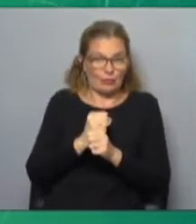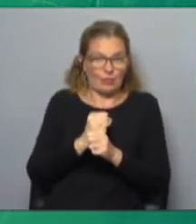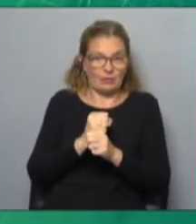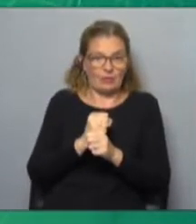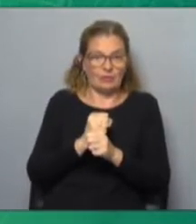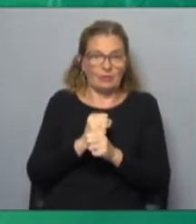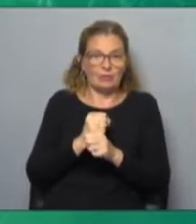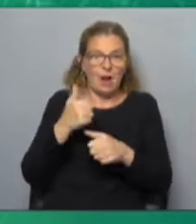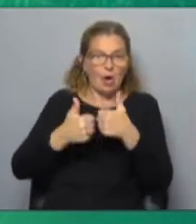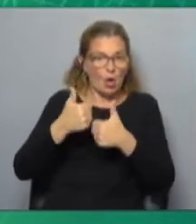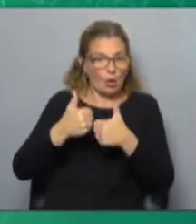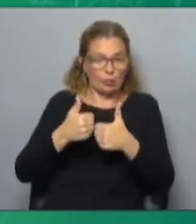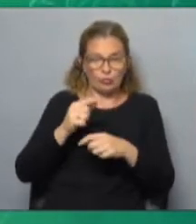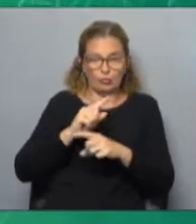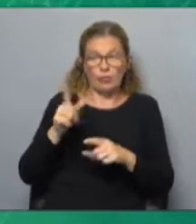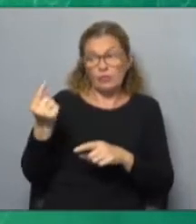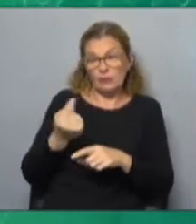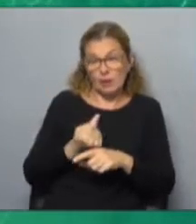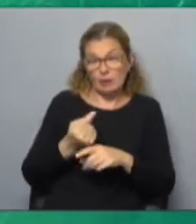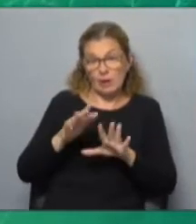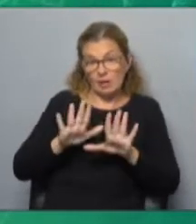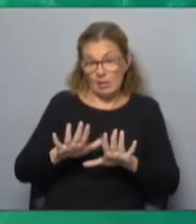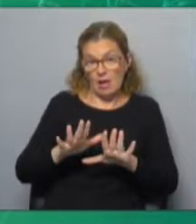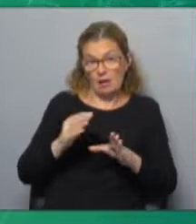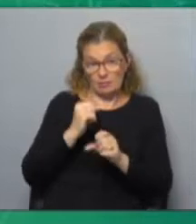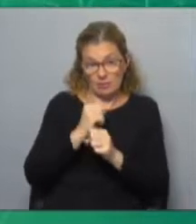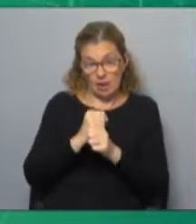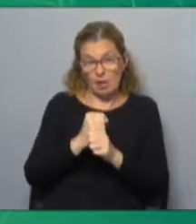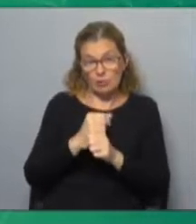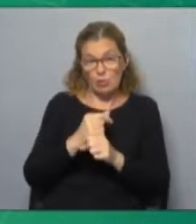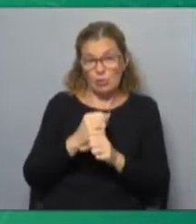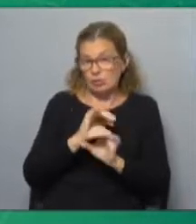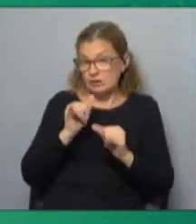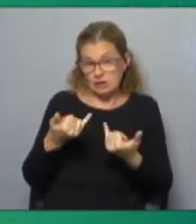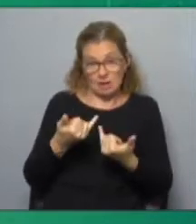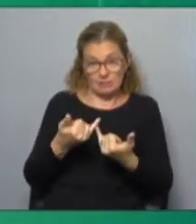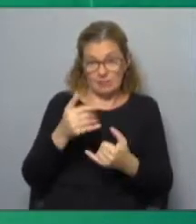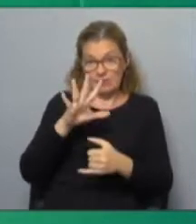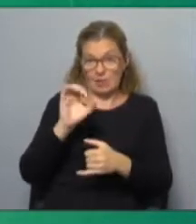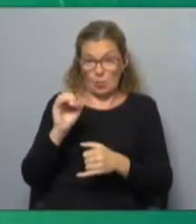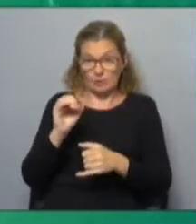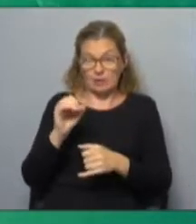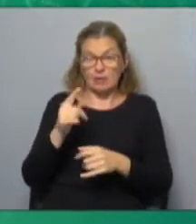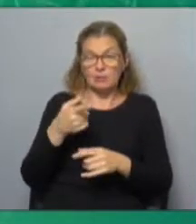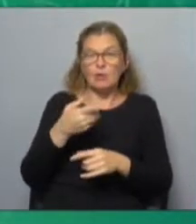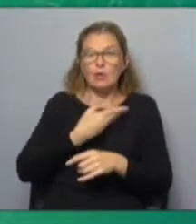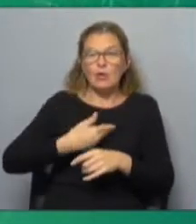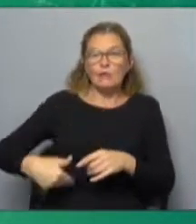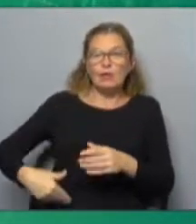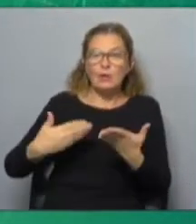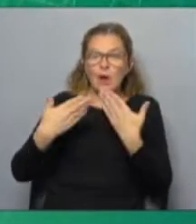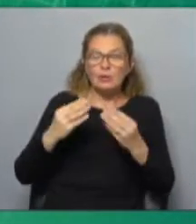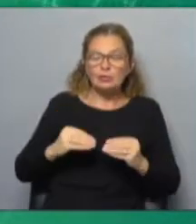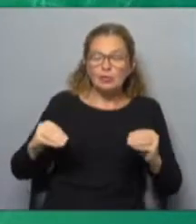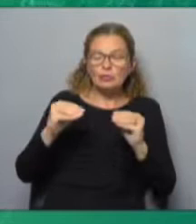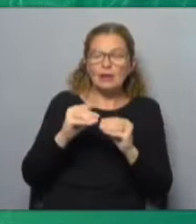que concursar. Es decir, si se presentan, van a quedar directamente ocupando esos 50 cupos. Por eso es que el gobierno habla de un total